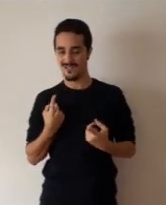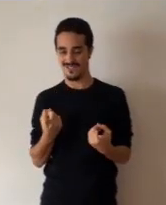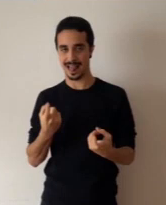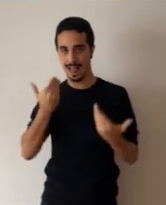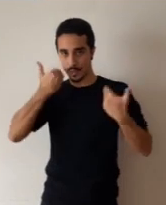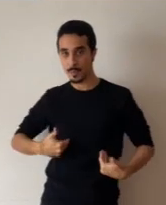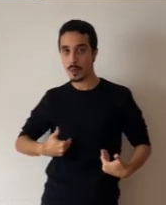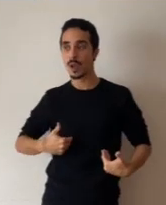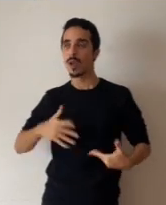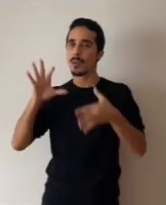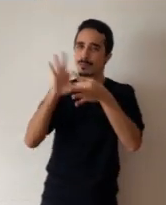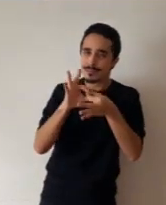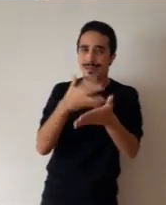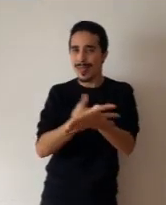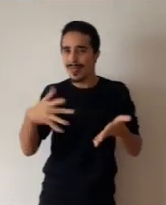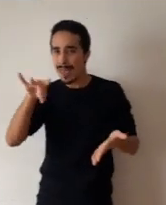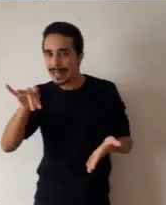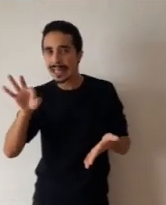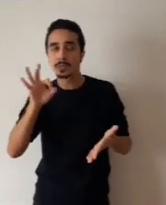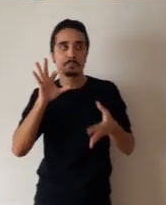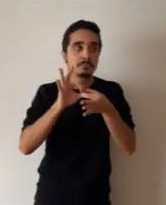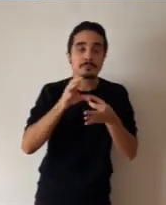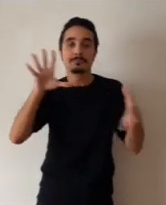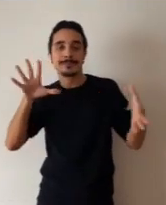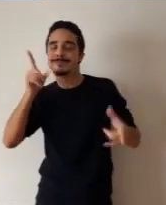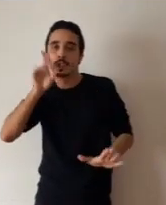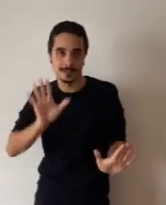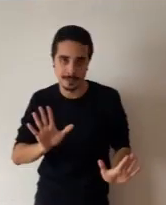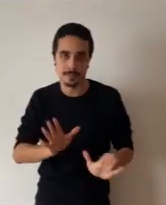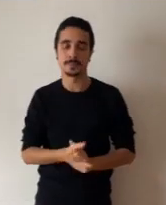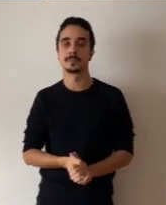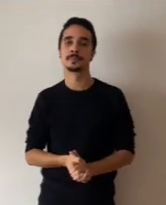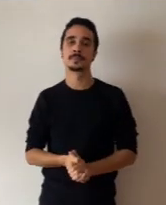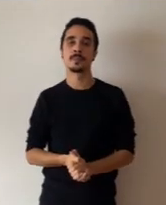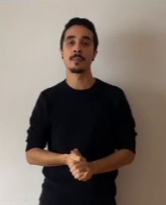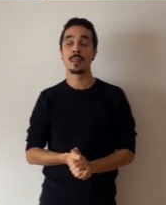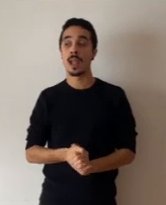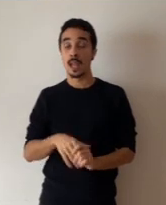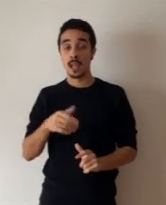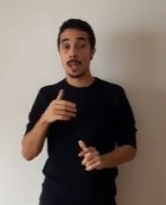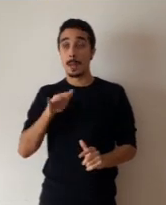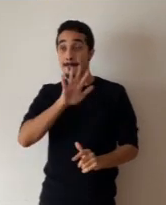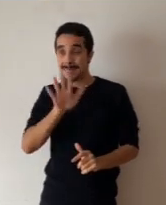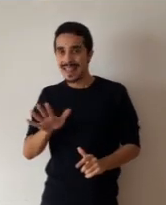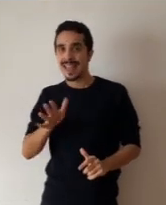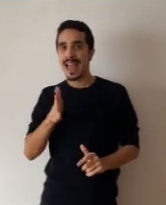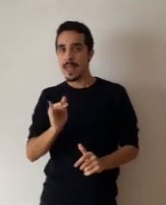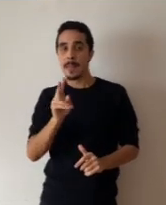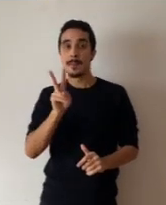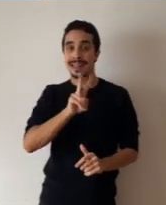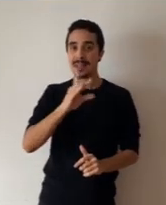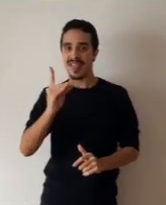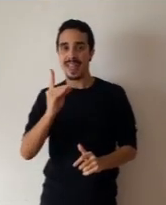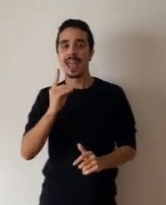una causa o una consecuencia de la diabetes y puede tener algún tipo de relación con ella. Se ha visto que la vitamina D parece que